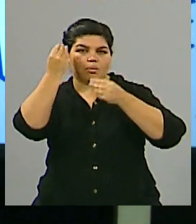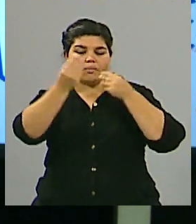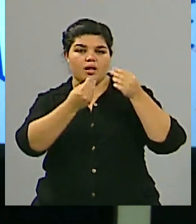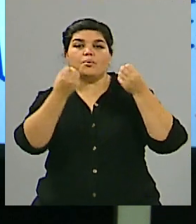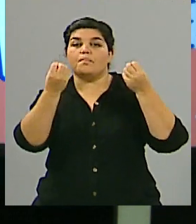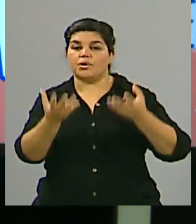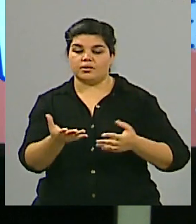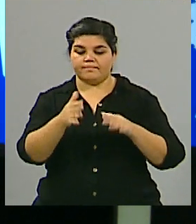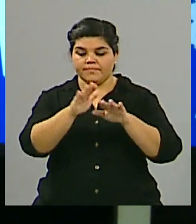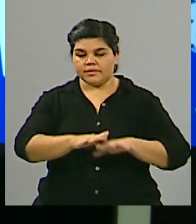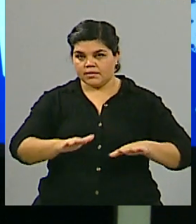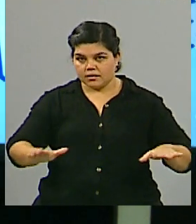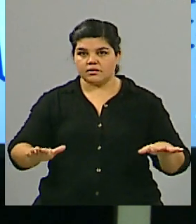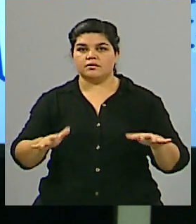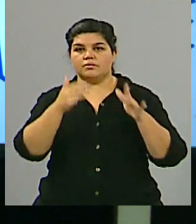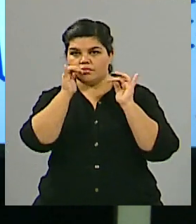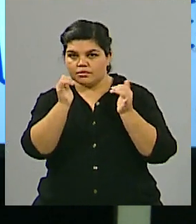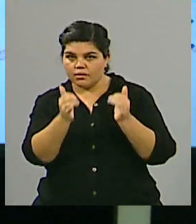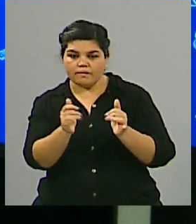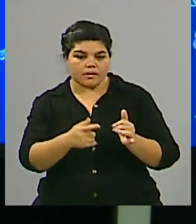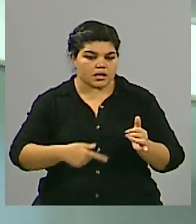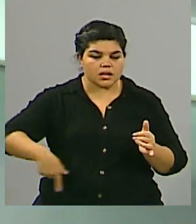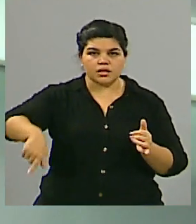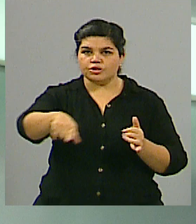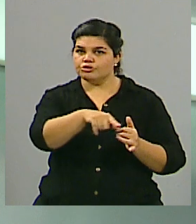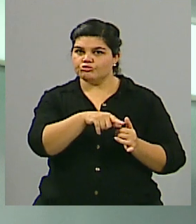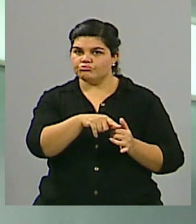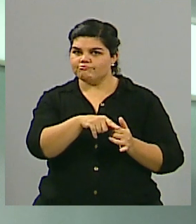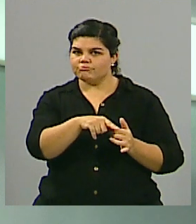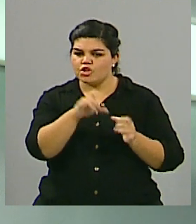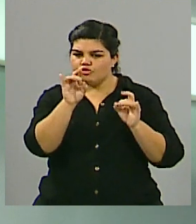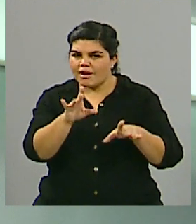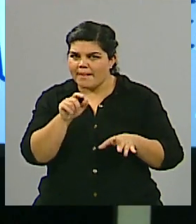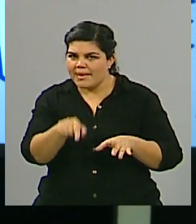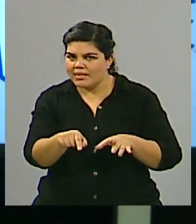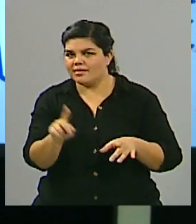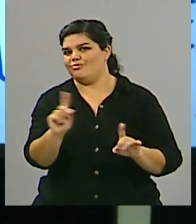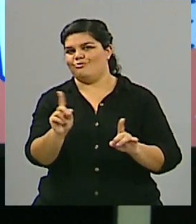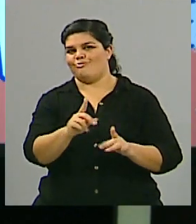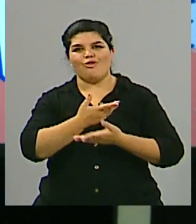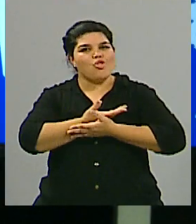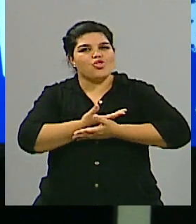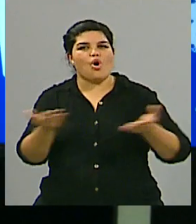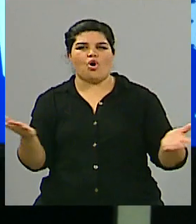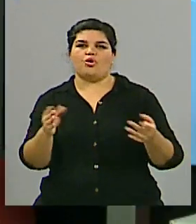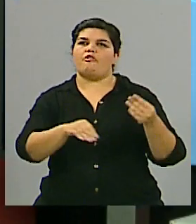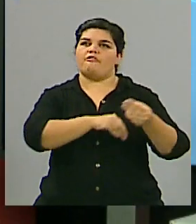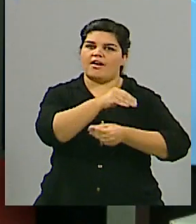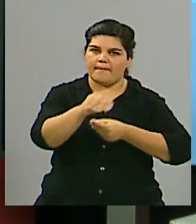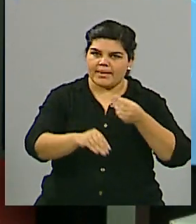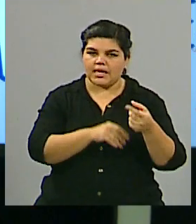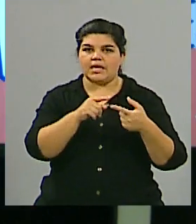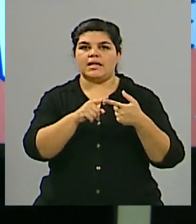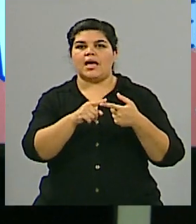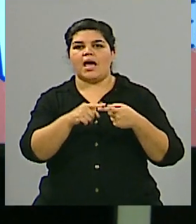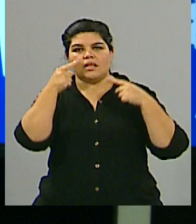que tenemos que intervenir todos. Y cuando decimos todos, bueno, aquí está esto que vos mencionabas recién, la familia, la